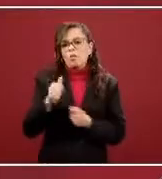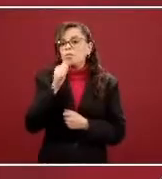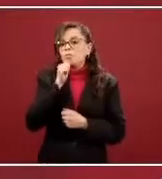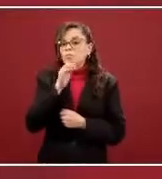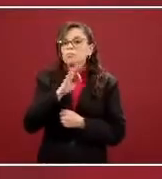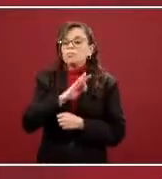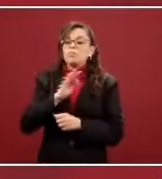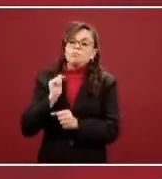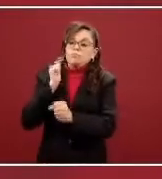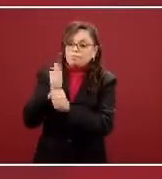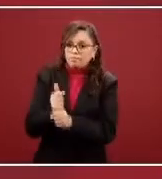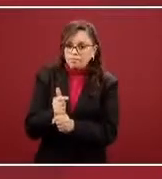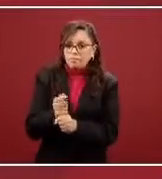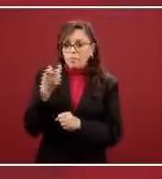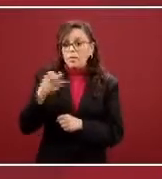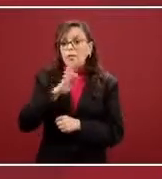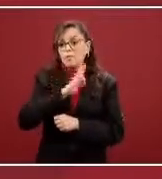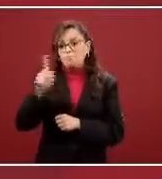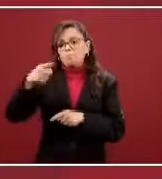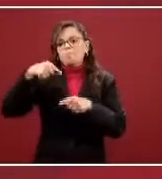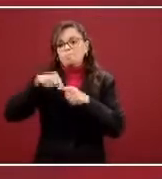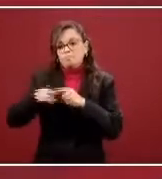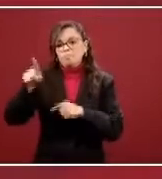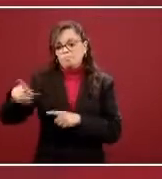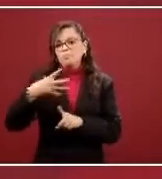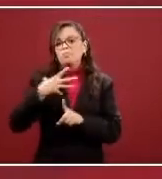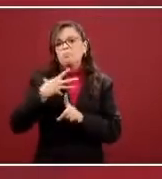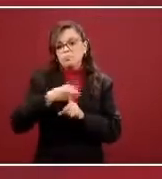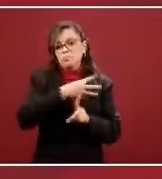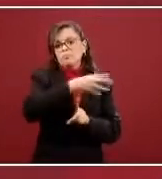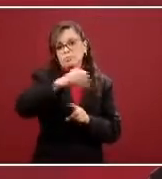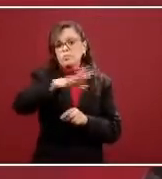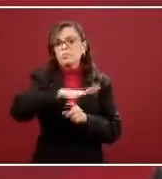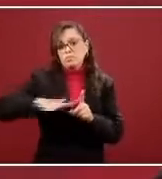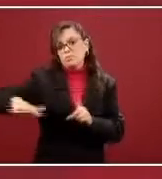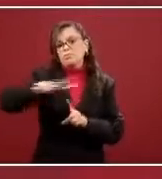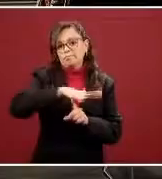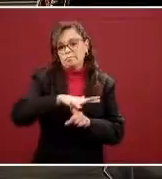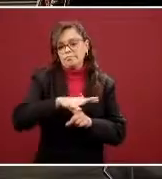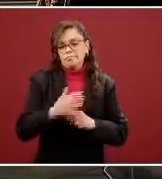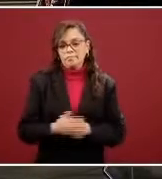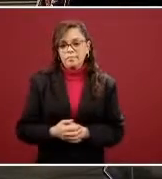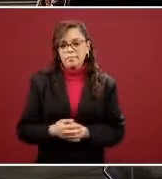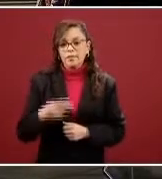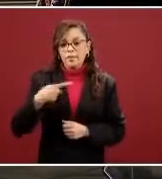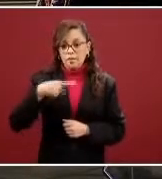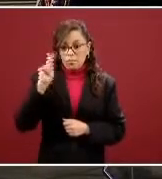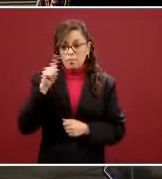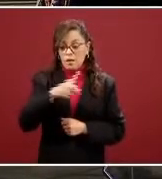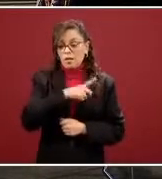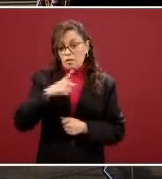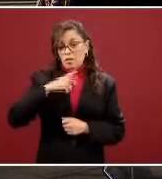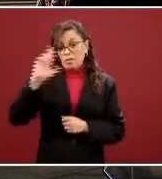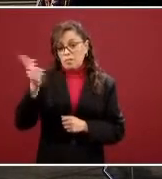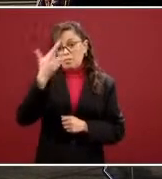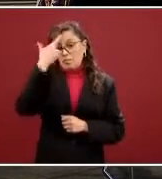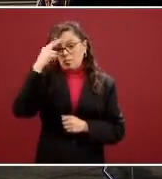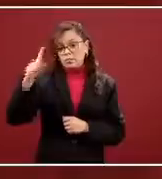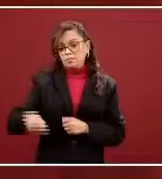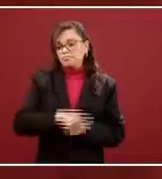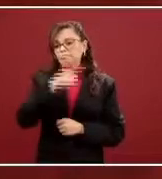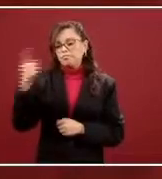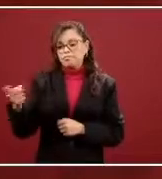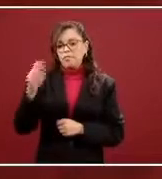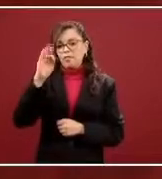pueden iniciar una transmisión comunitaria. Tenemos que recordar que el escenario 2, en base al modelaje,